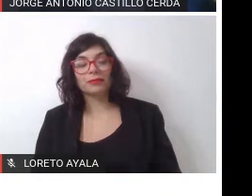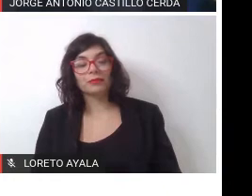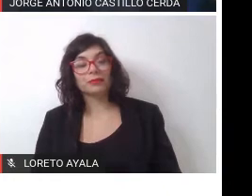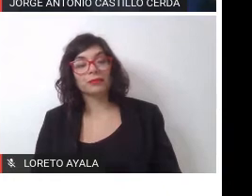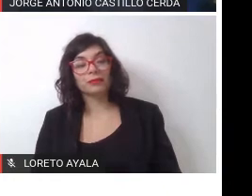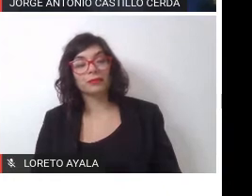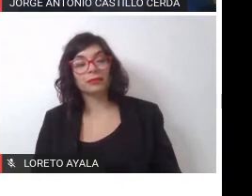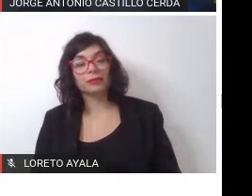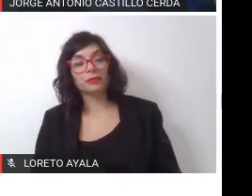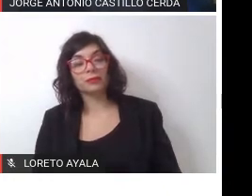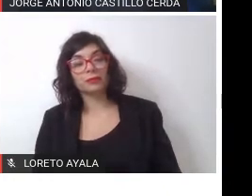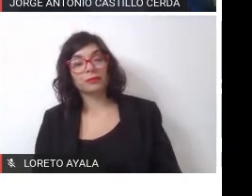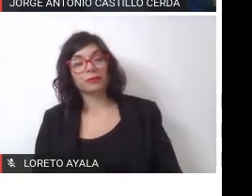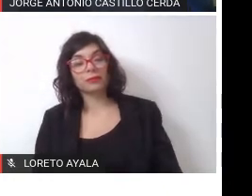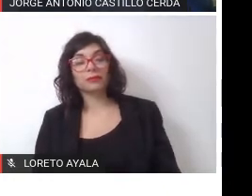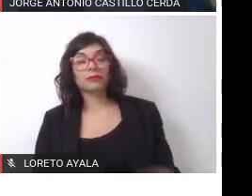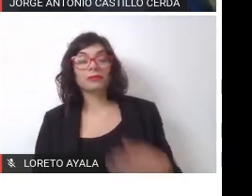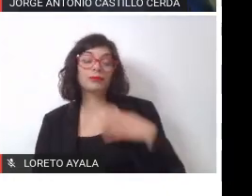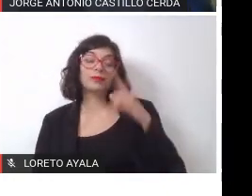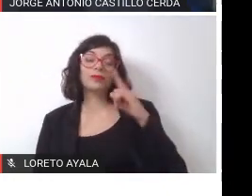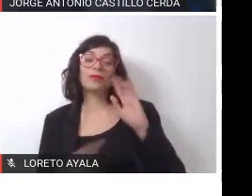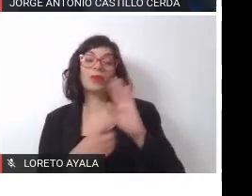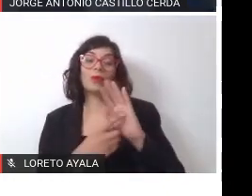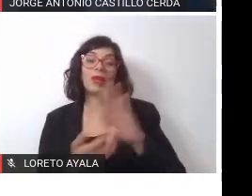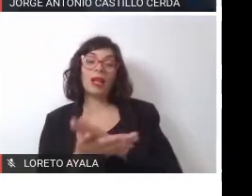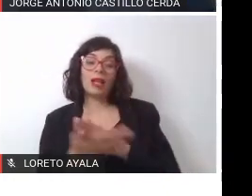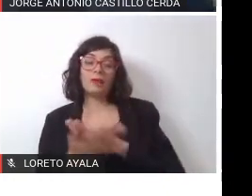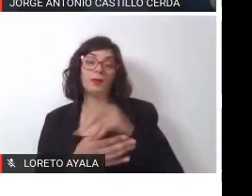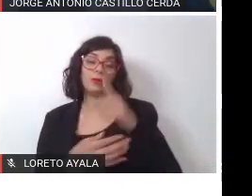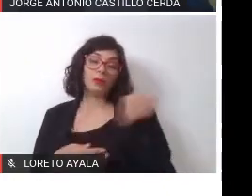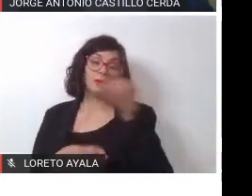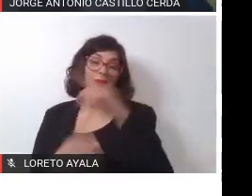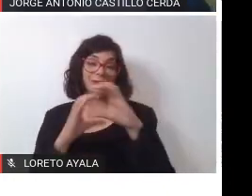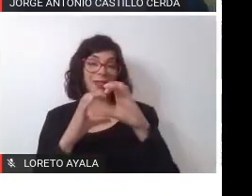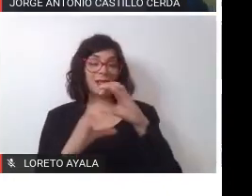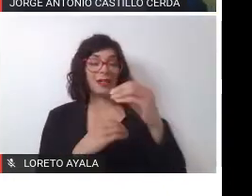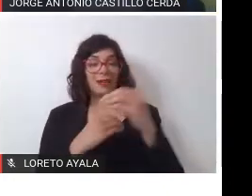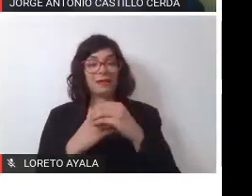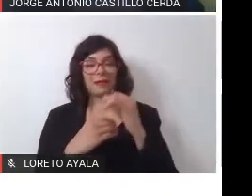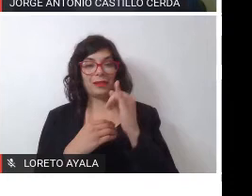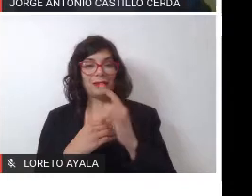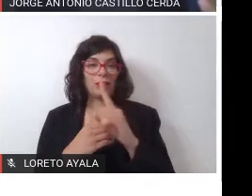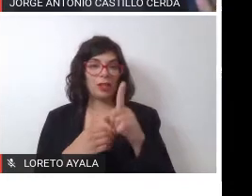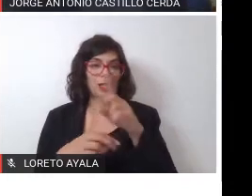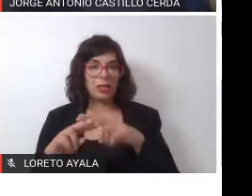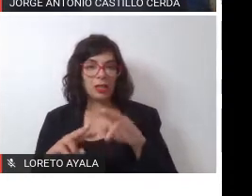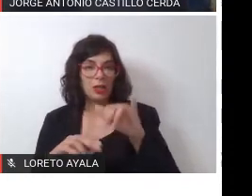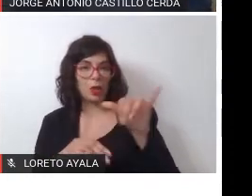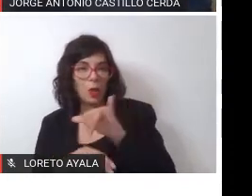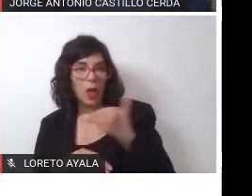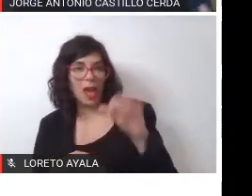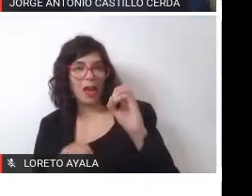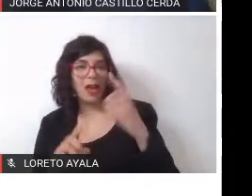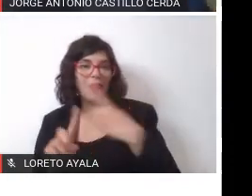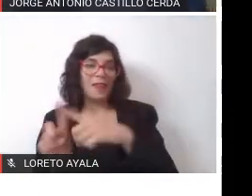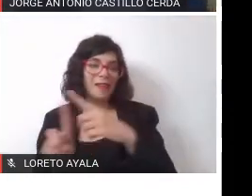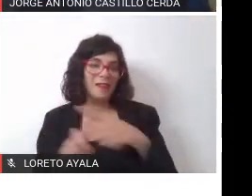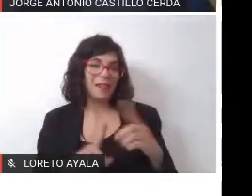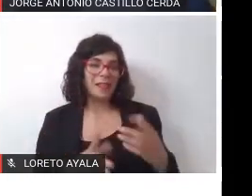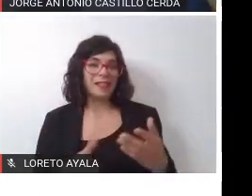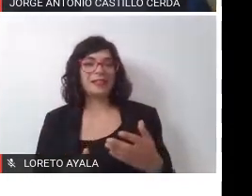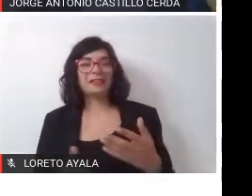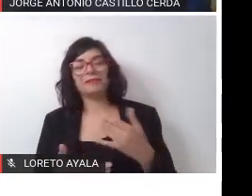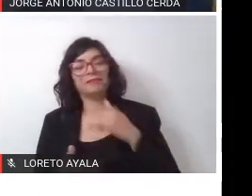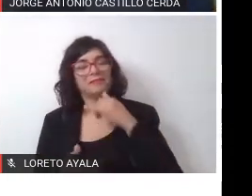usar los ejemplos que tengo a mano. Ustedes en el chat me van a decir, oye, pero si nosotros hicimos esto también, nosotros también estamos haciendo esto